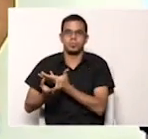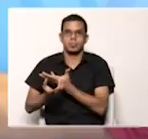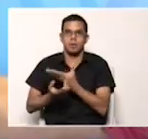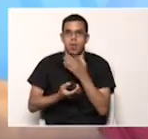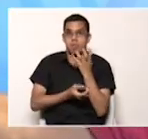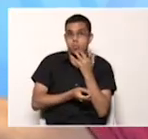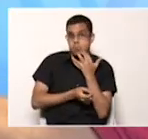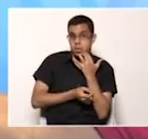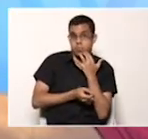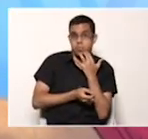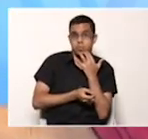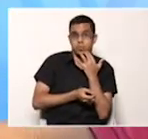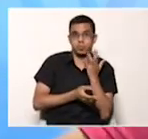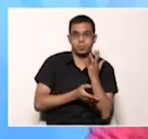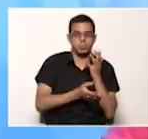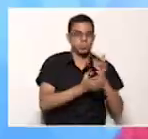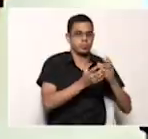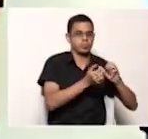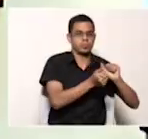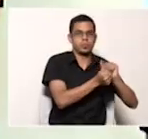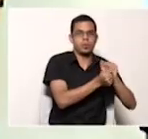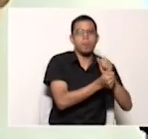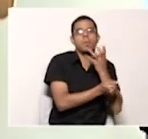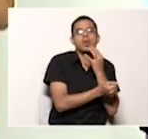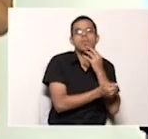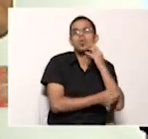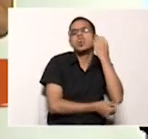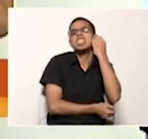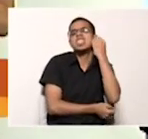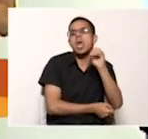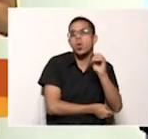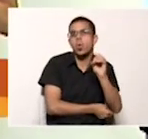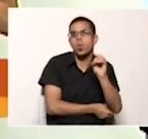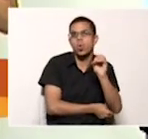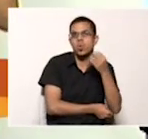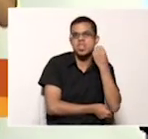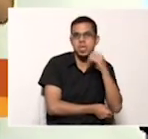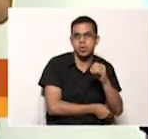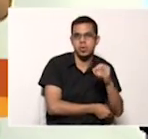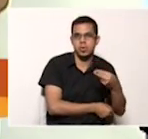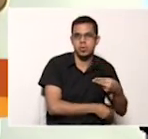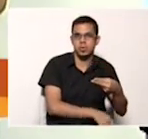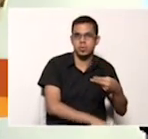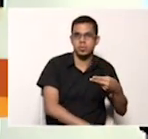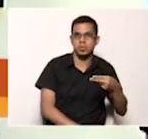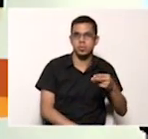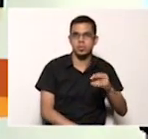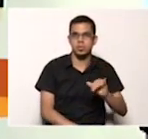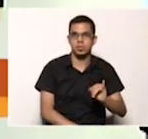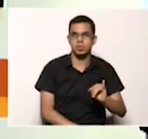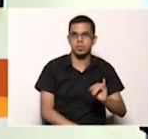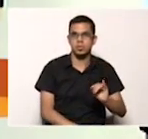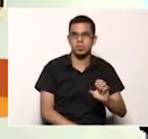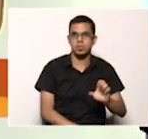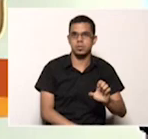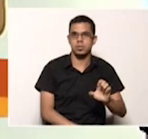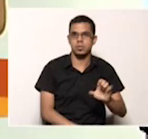material en estado sólido, supongamos que tenemos un trocito de hielo. El trocito de hielo es agua en estado